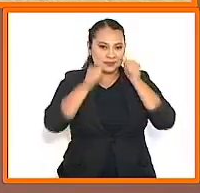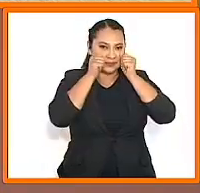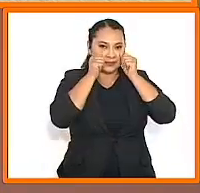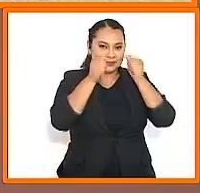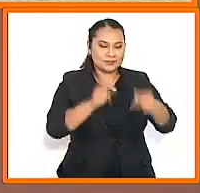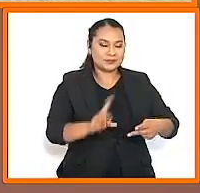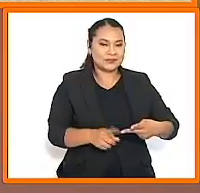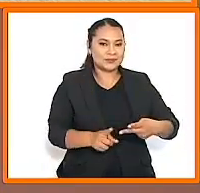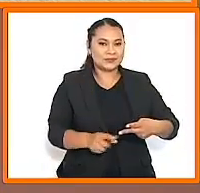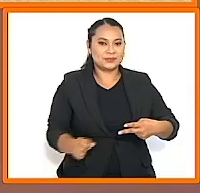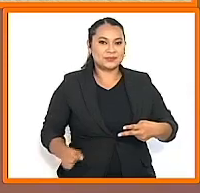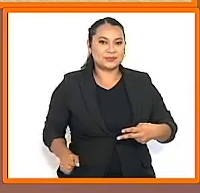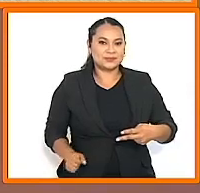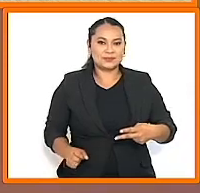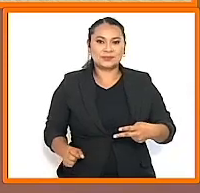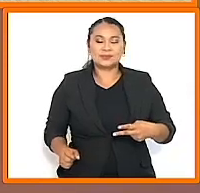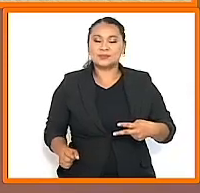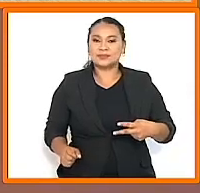Atentos.